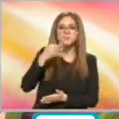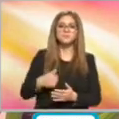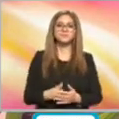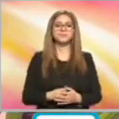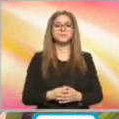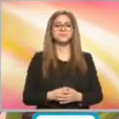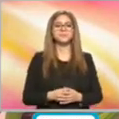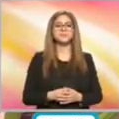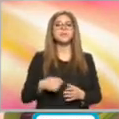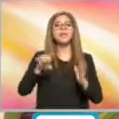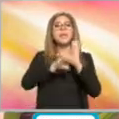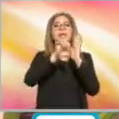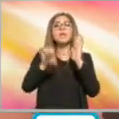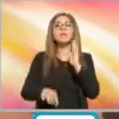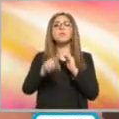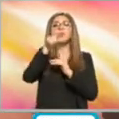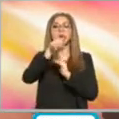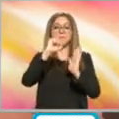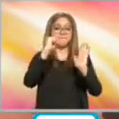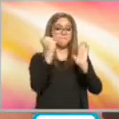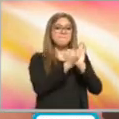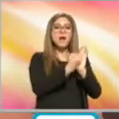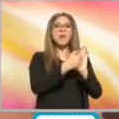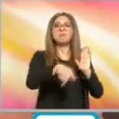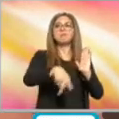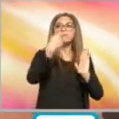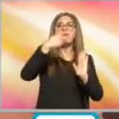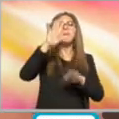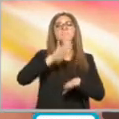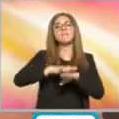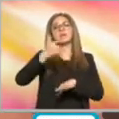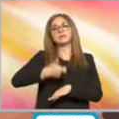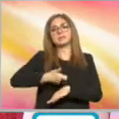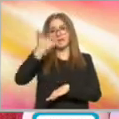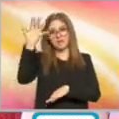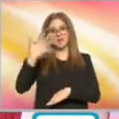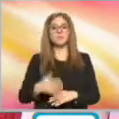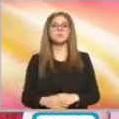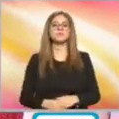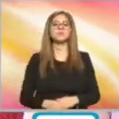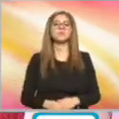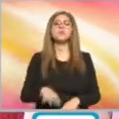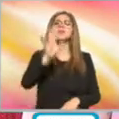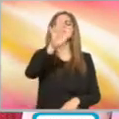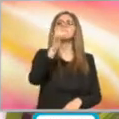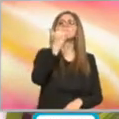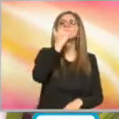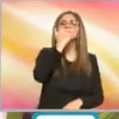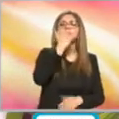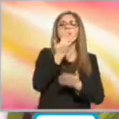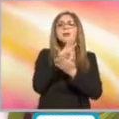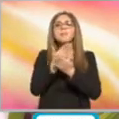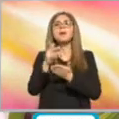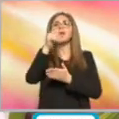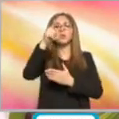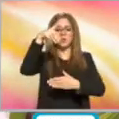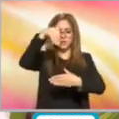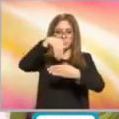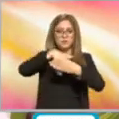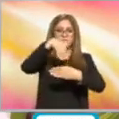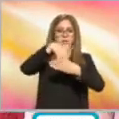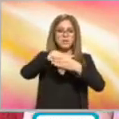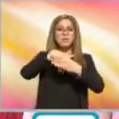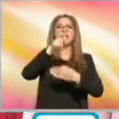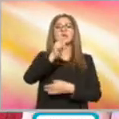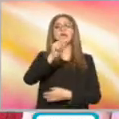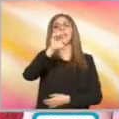enredarse con las marcas comerciales. Claro. Ajá. Norma, ¿y el caso del empaque, por ejemplo? Bueno, el empaque es el vendedor silencioso. Sí.